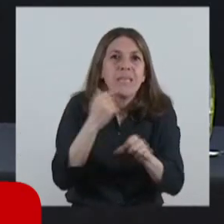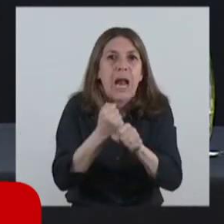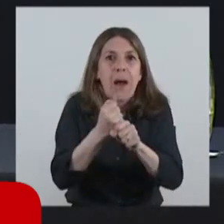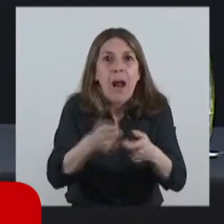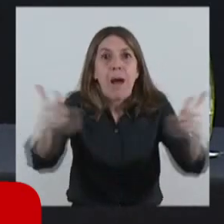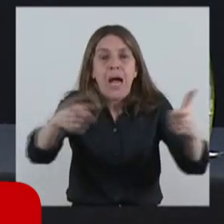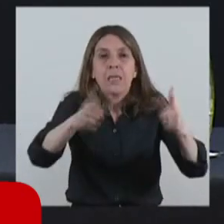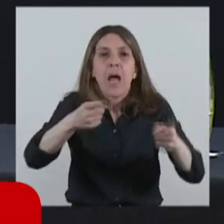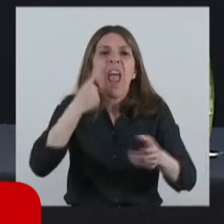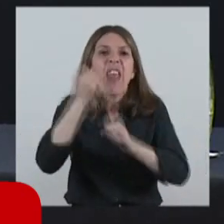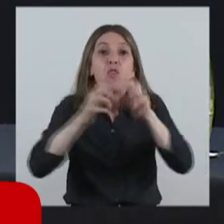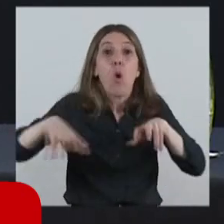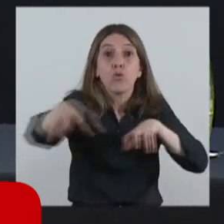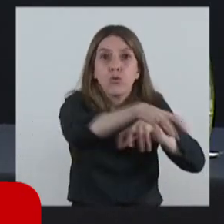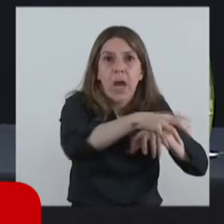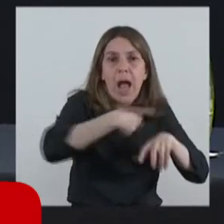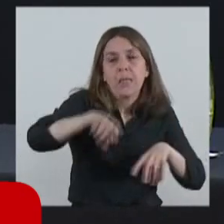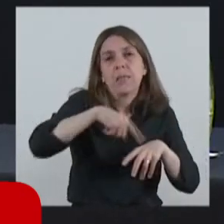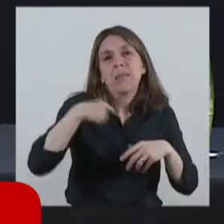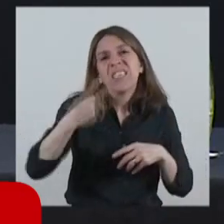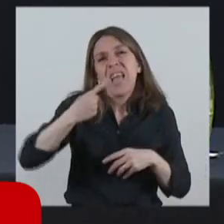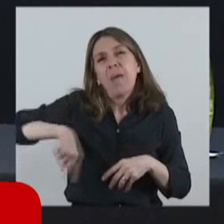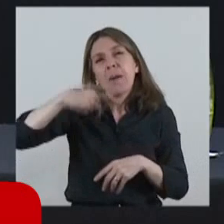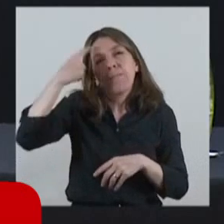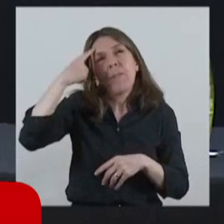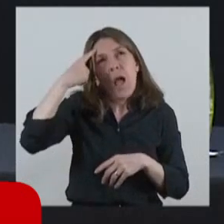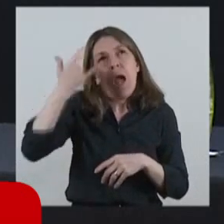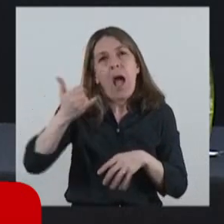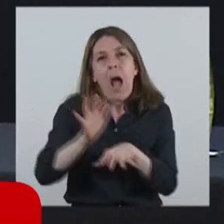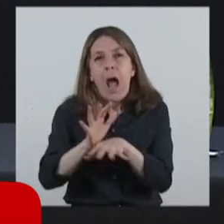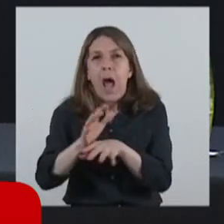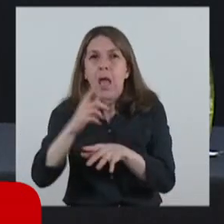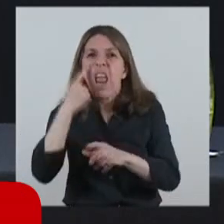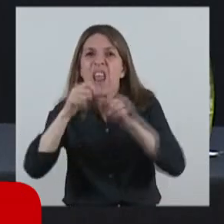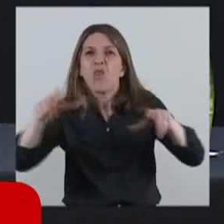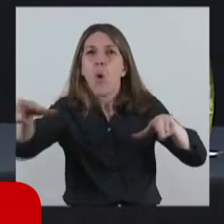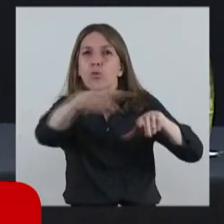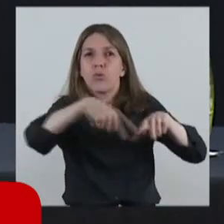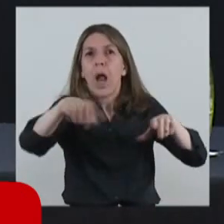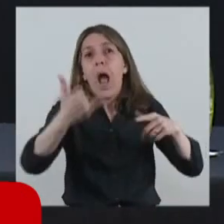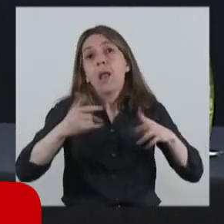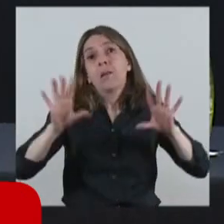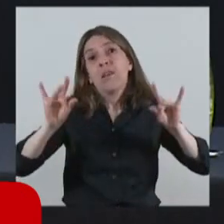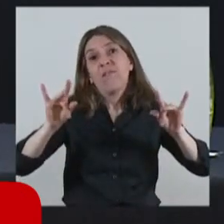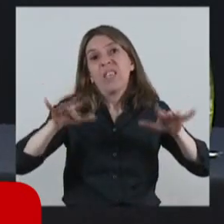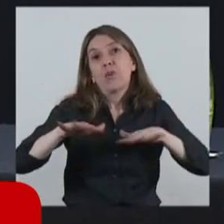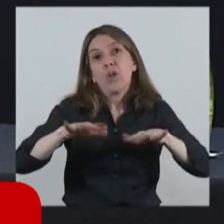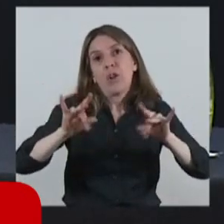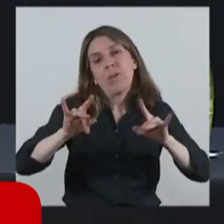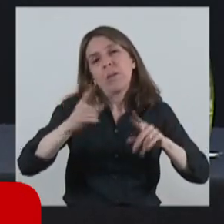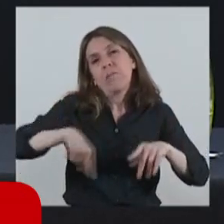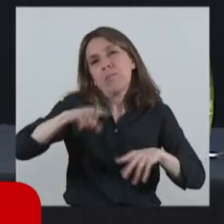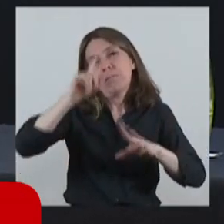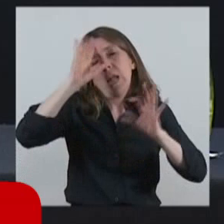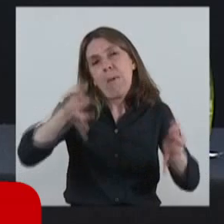la industria, donde permanentemente estamos recibiendo el interés en un momento difícil, está claro, es un momento complicado de